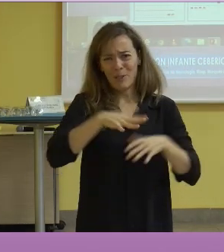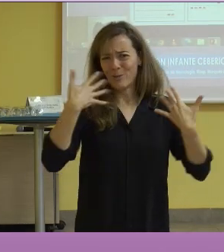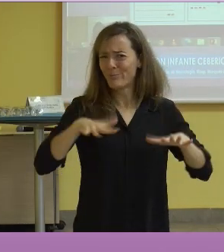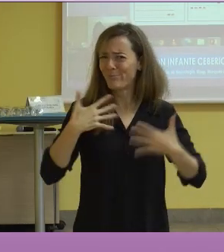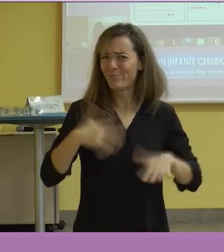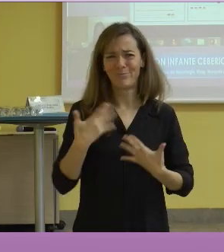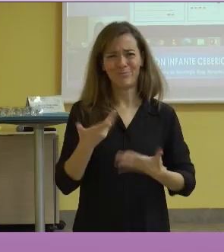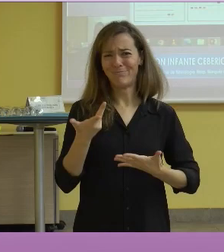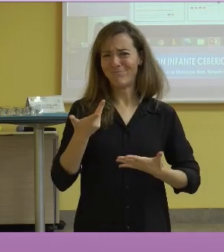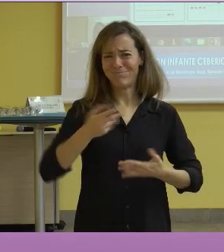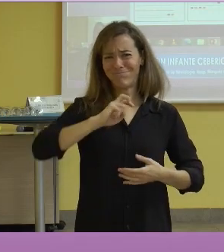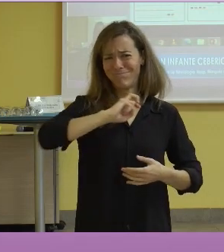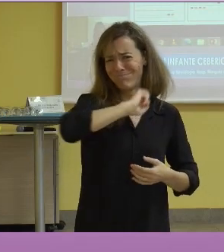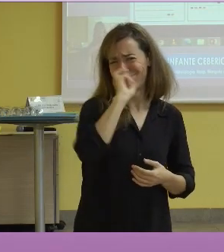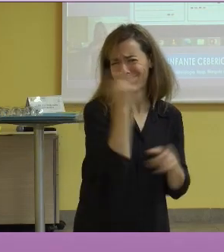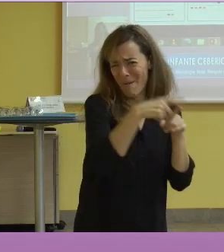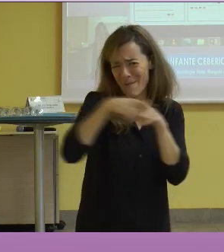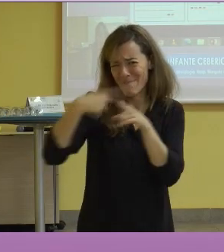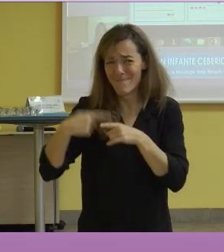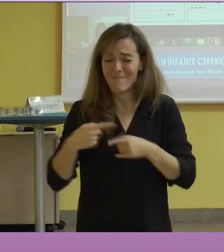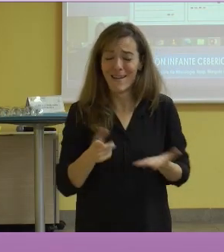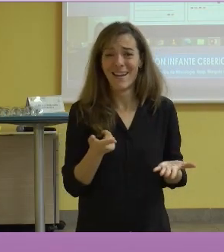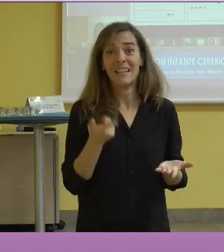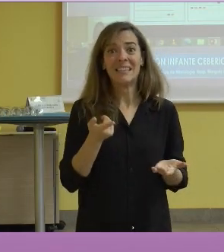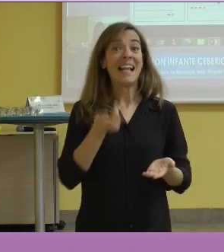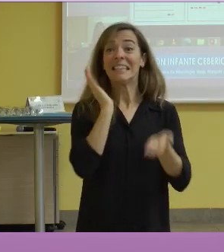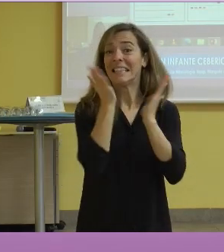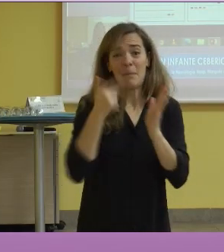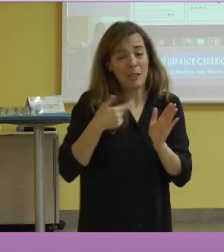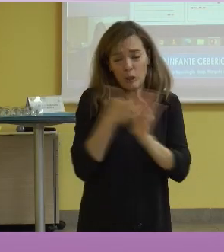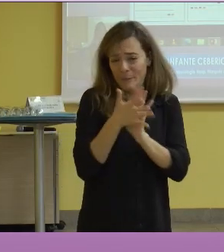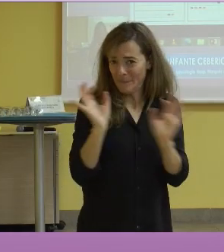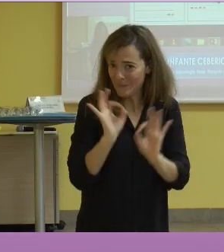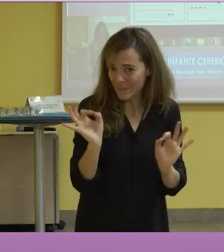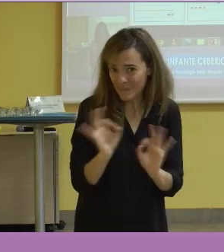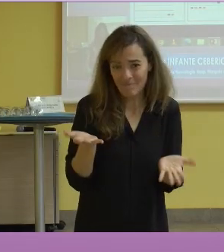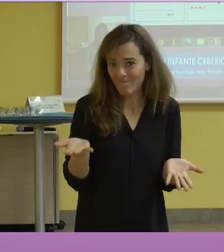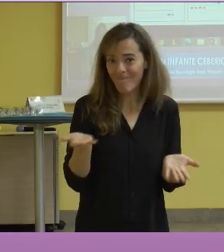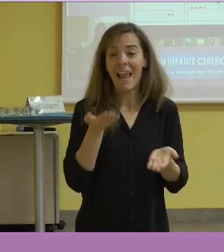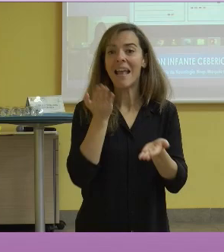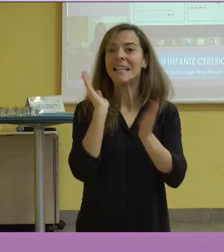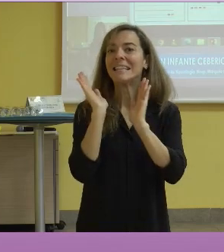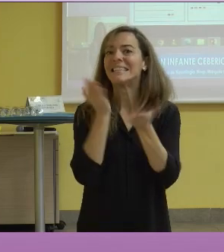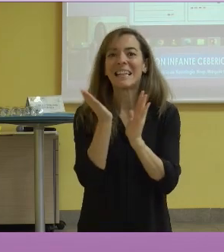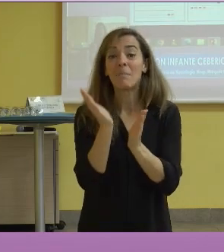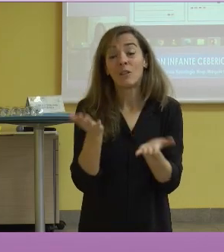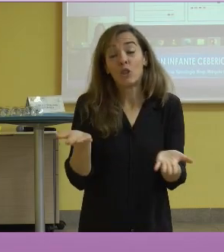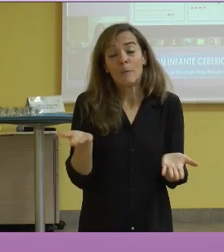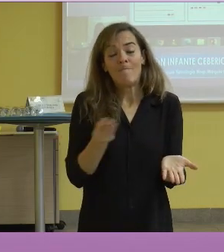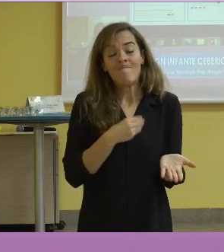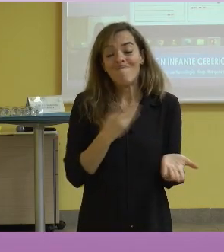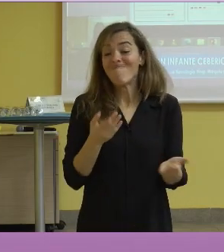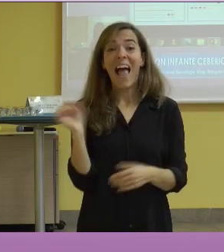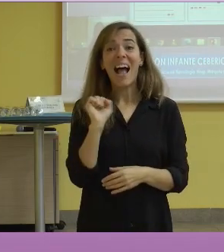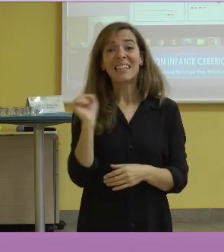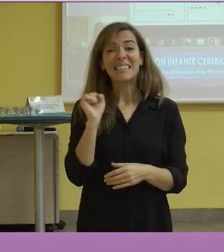enormemente heterogéneo. No hemos hablado de tratamientos. Bueno, tratamientos, desgraciadamente, las